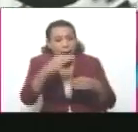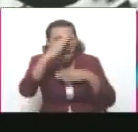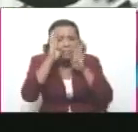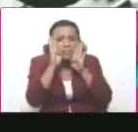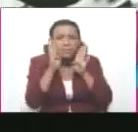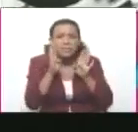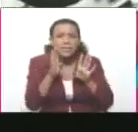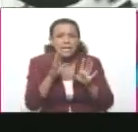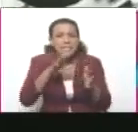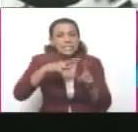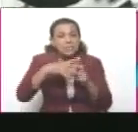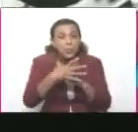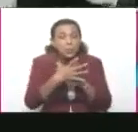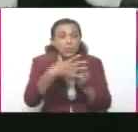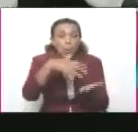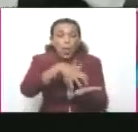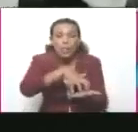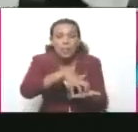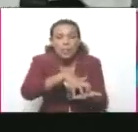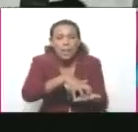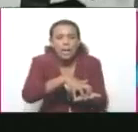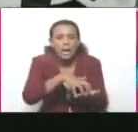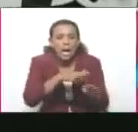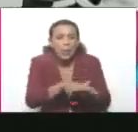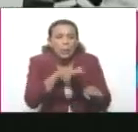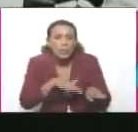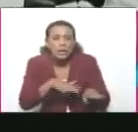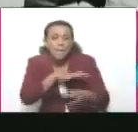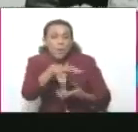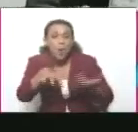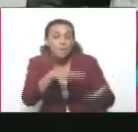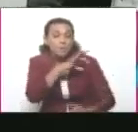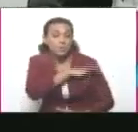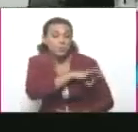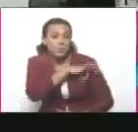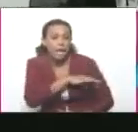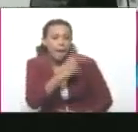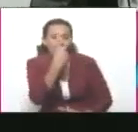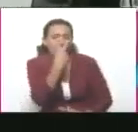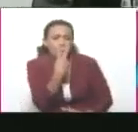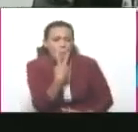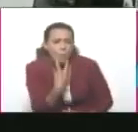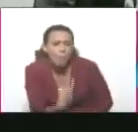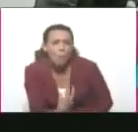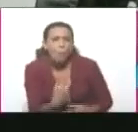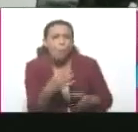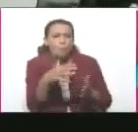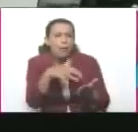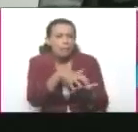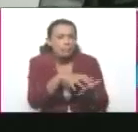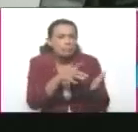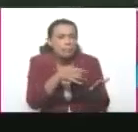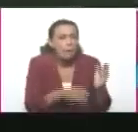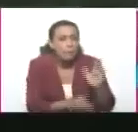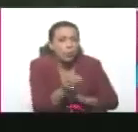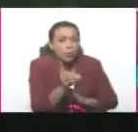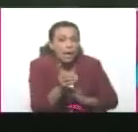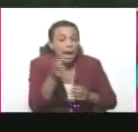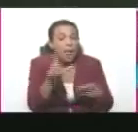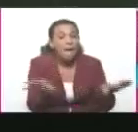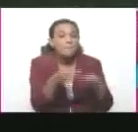atender a los que se han quedado atrás, a los que tienen más problemas, a los que necesitan mayor desarrollo social, es la